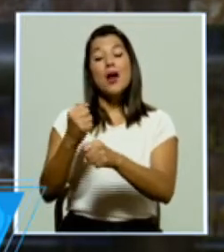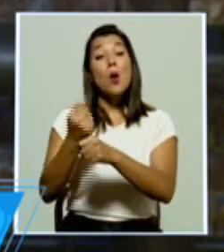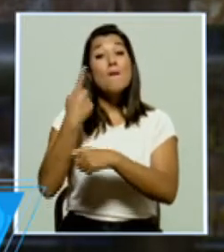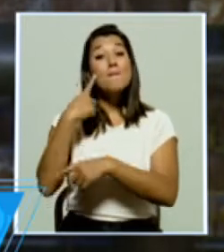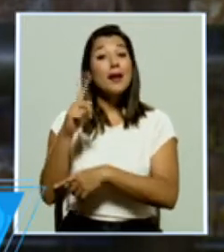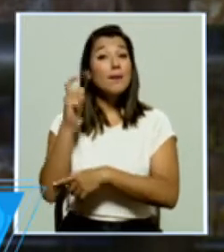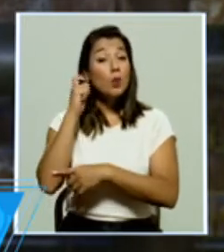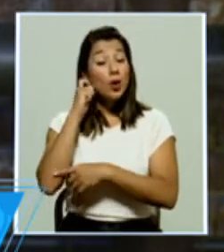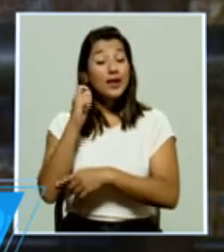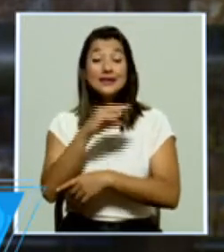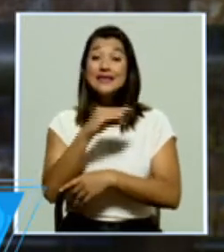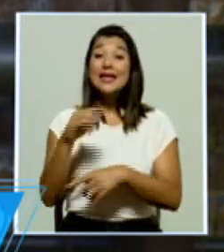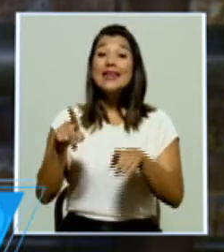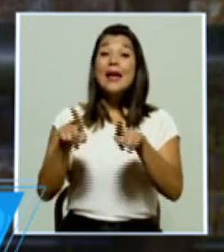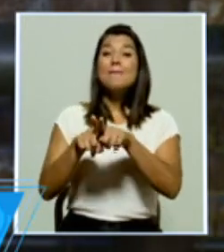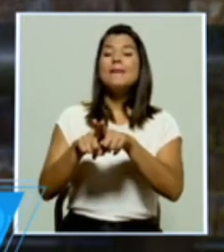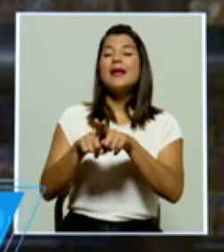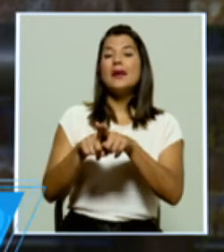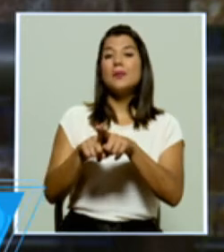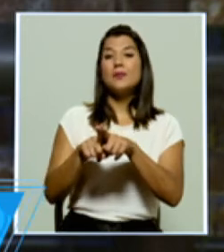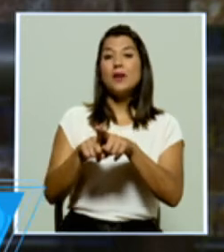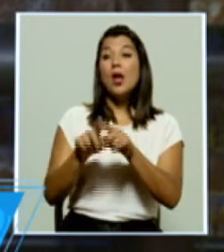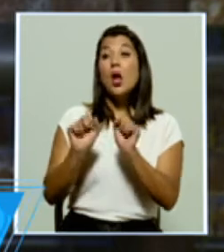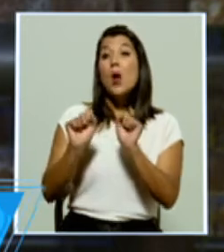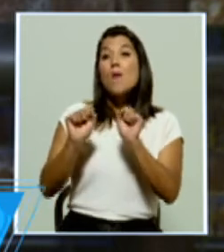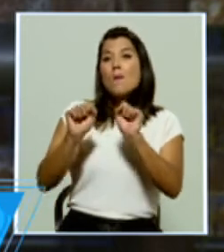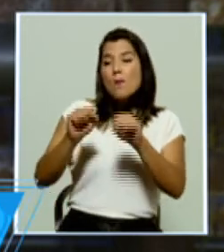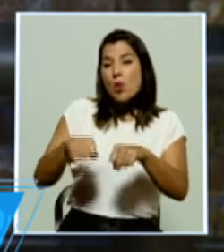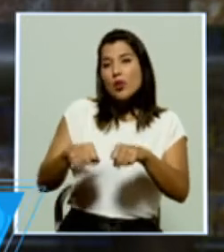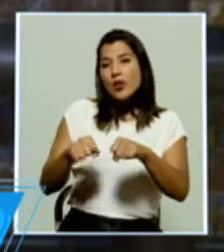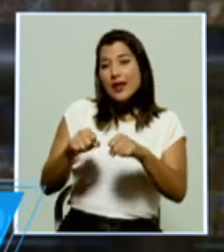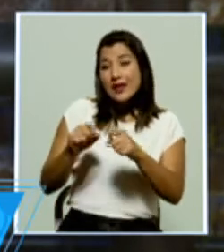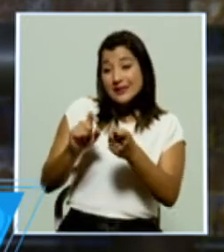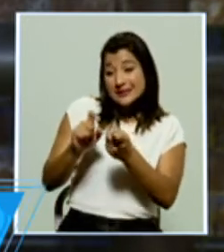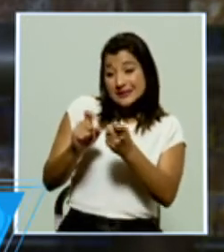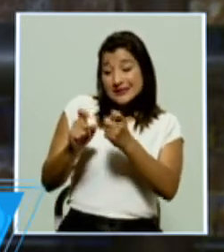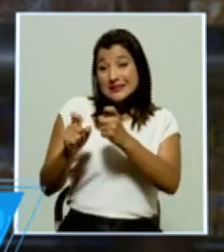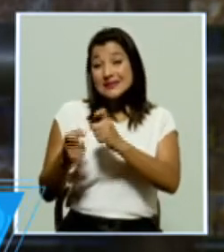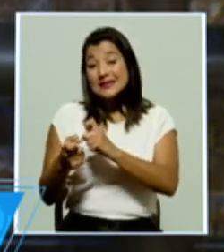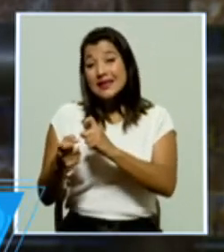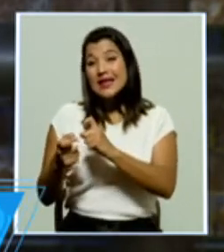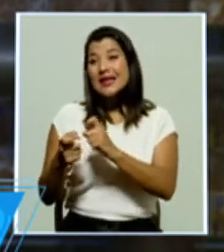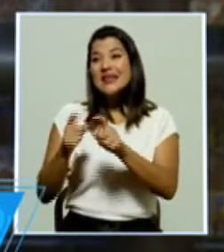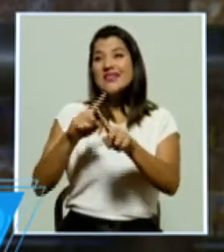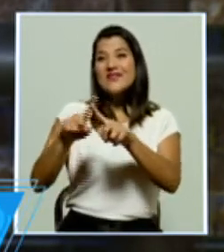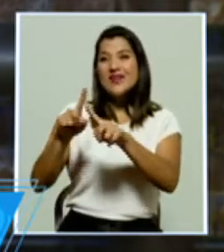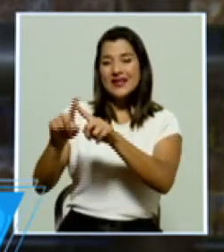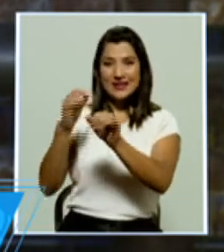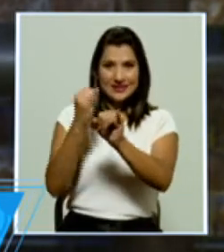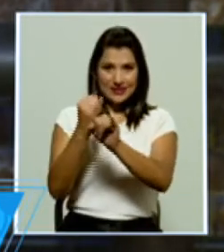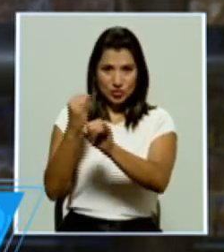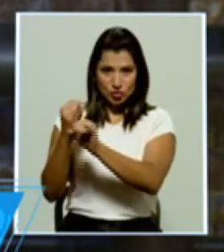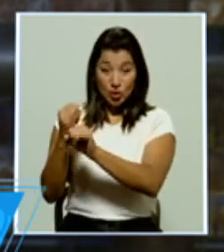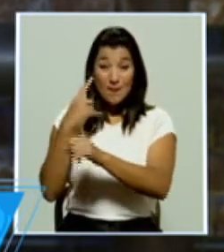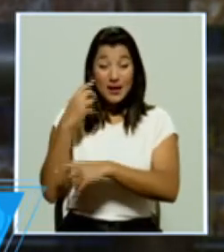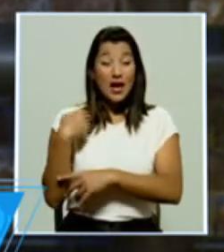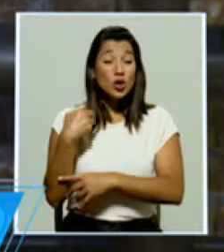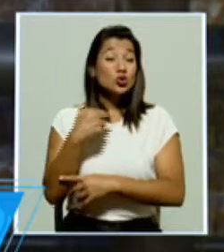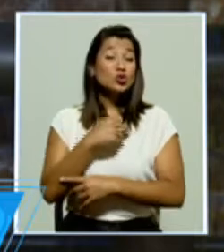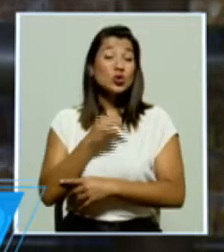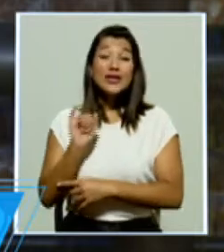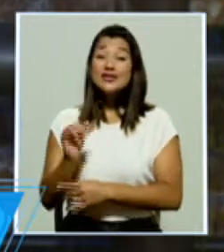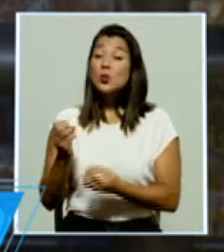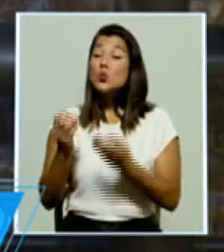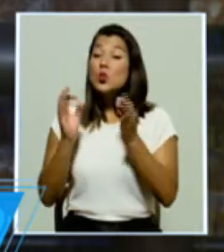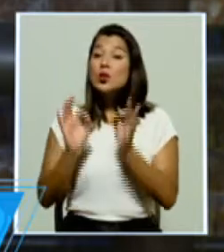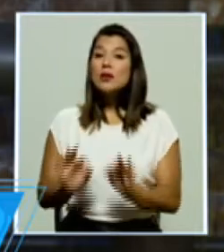de fundir, reestructurar las superintendencias. Para nosotros esta es una medida